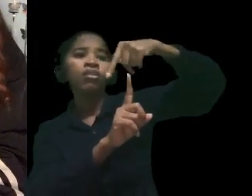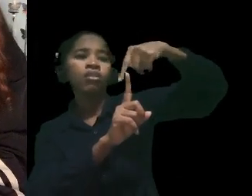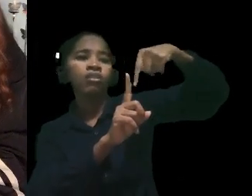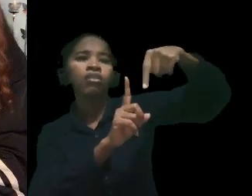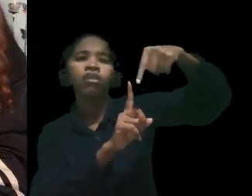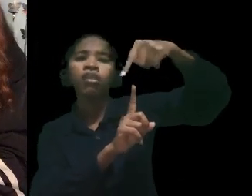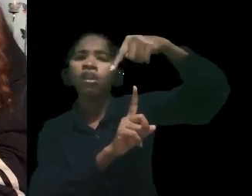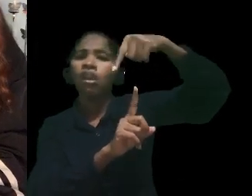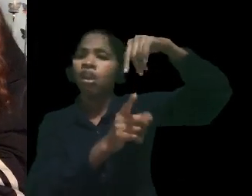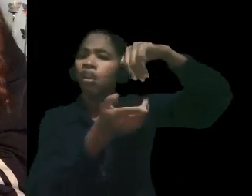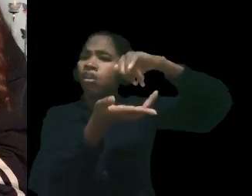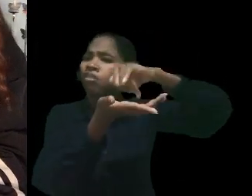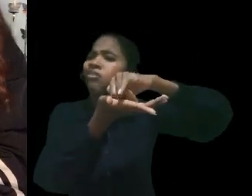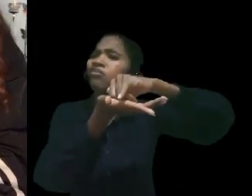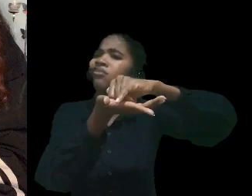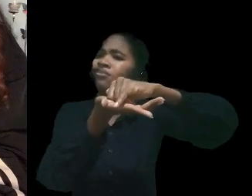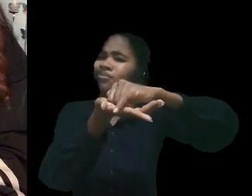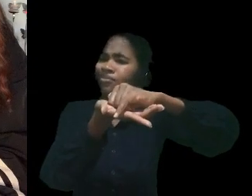un